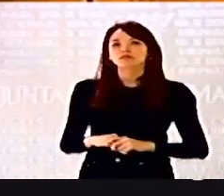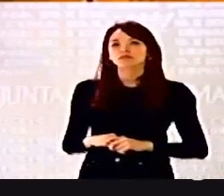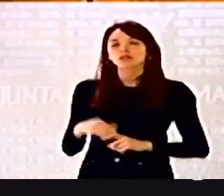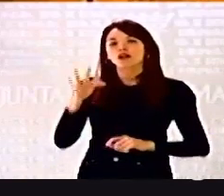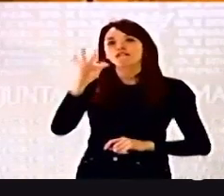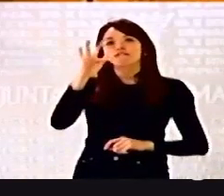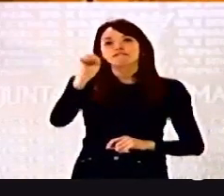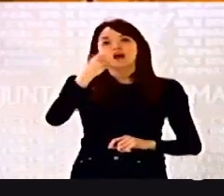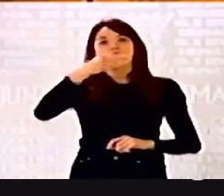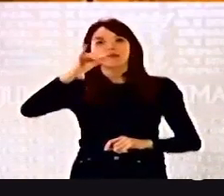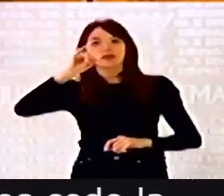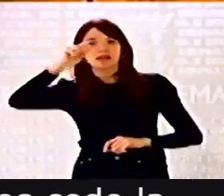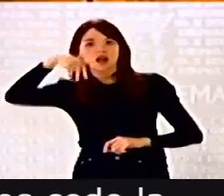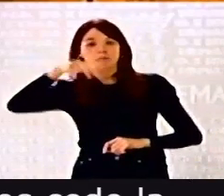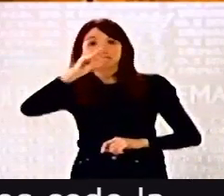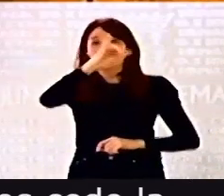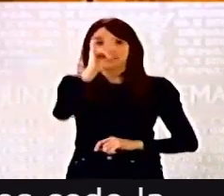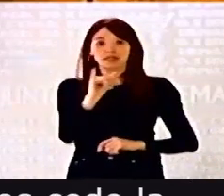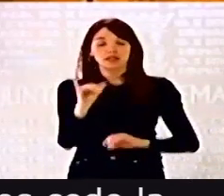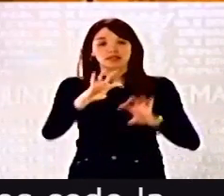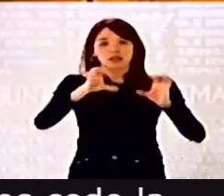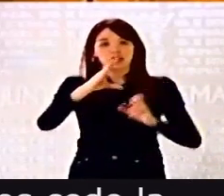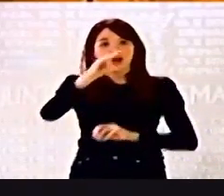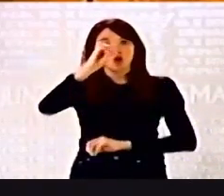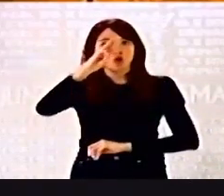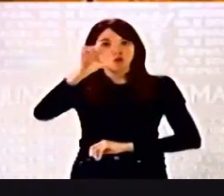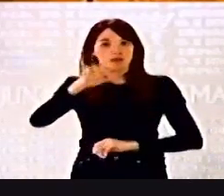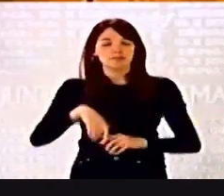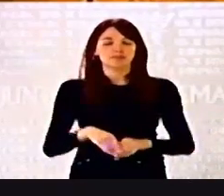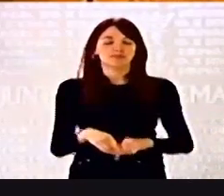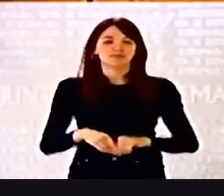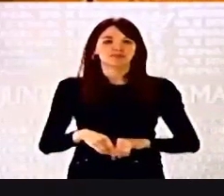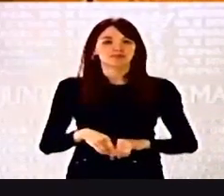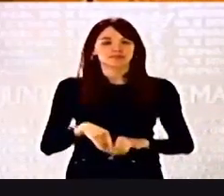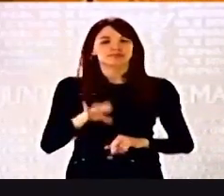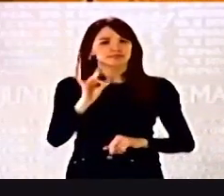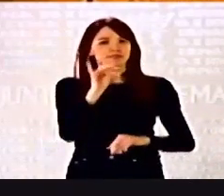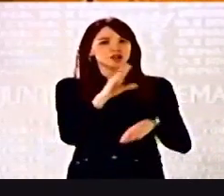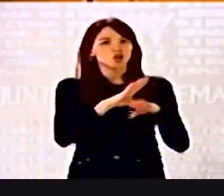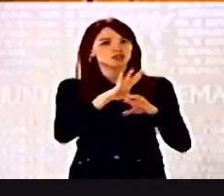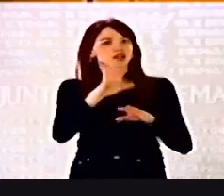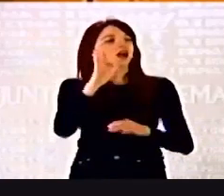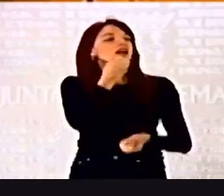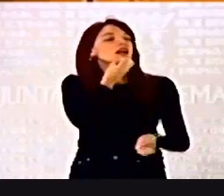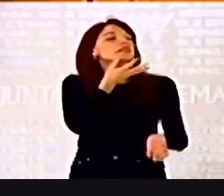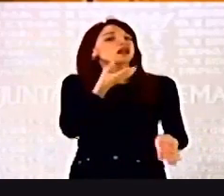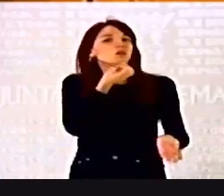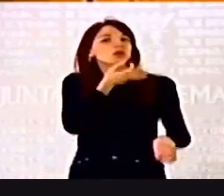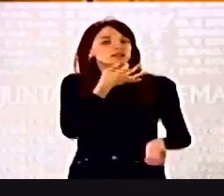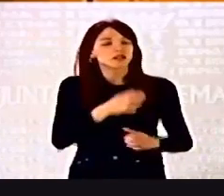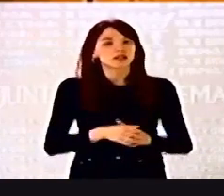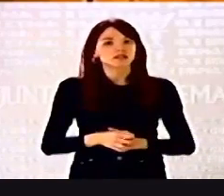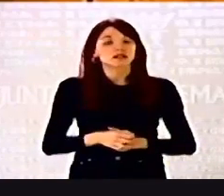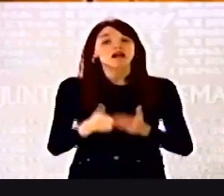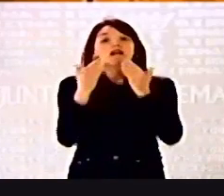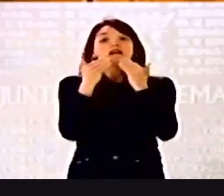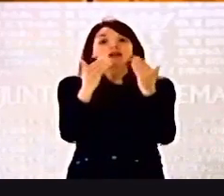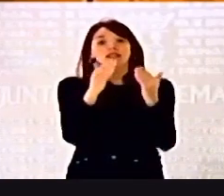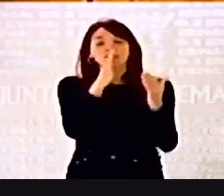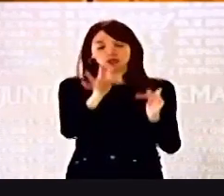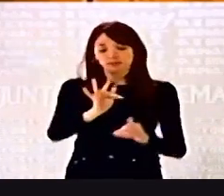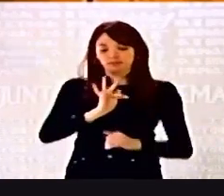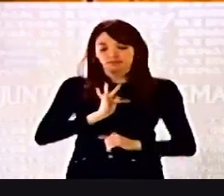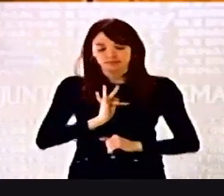Fabián Vázquez, de Cadena COPE. Sí, consejera, ¿qué tal? Buenas tardes y gracias por darme la